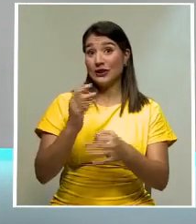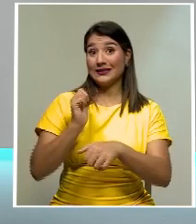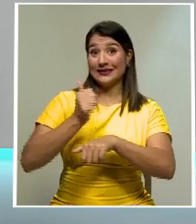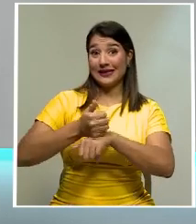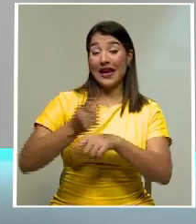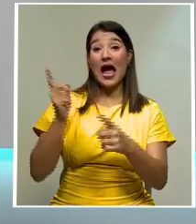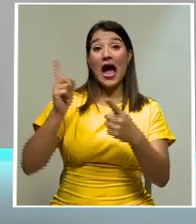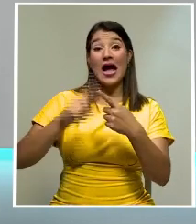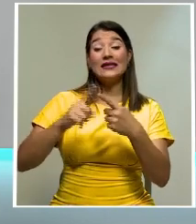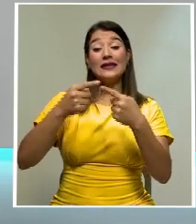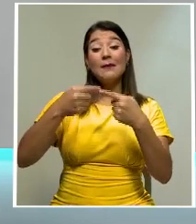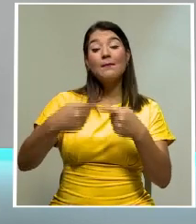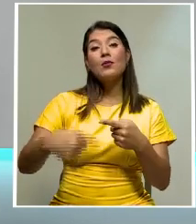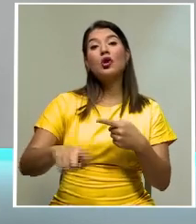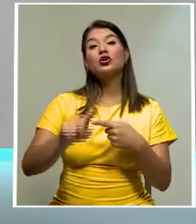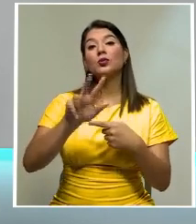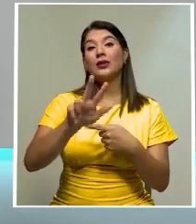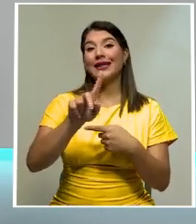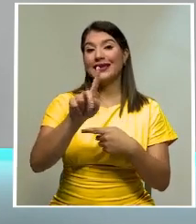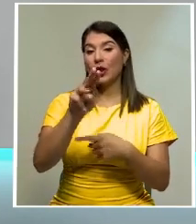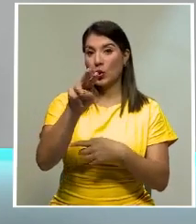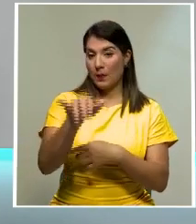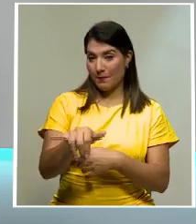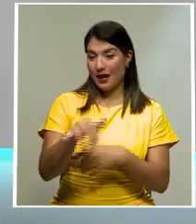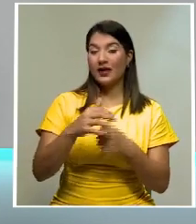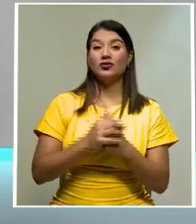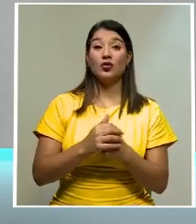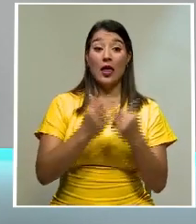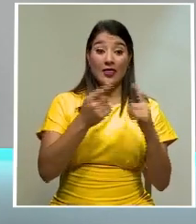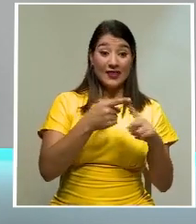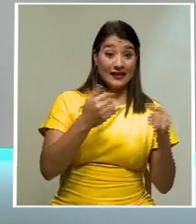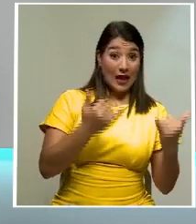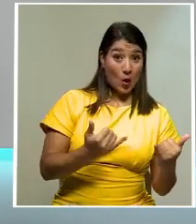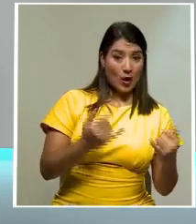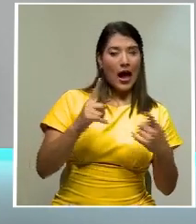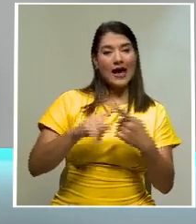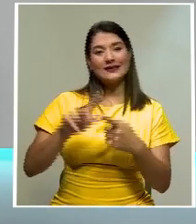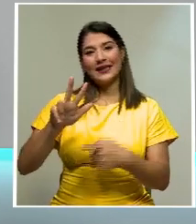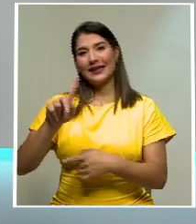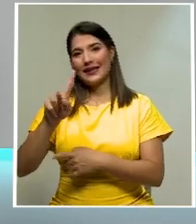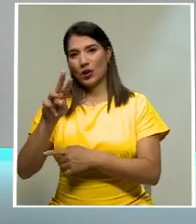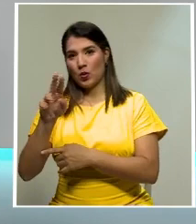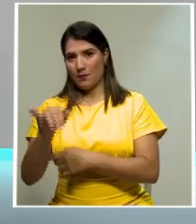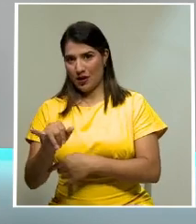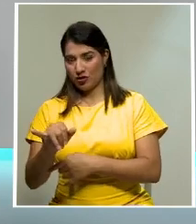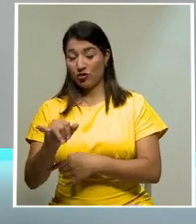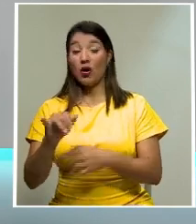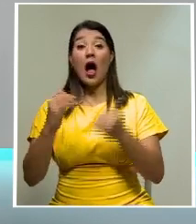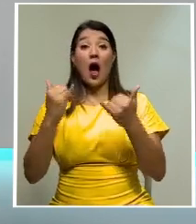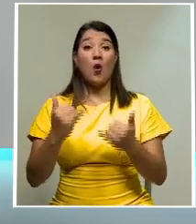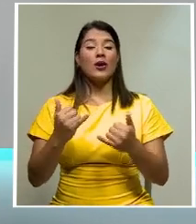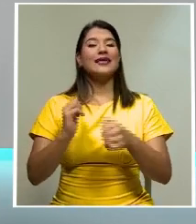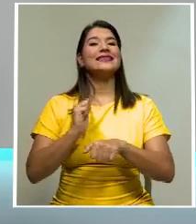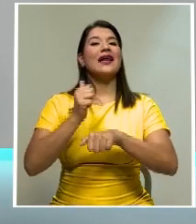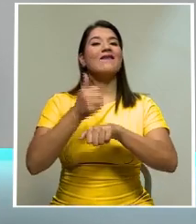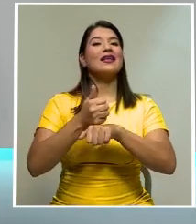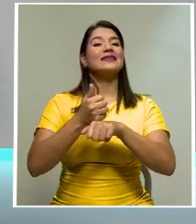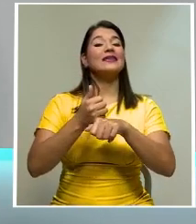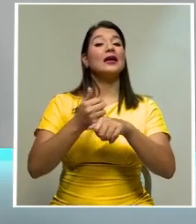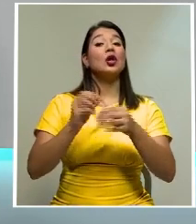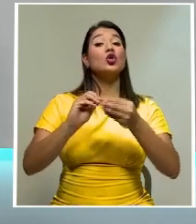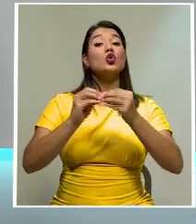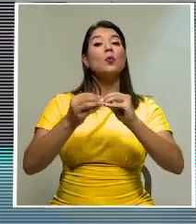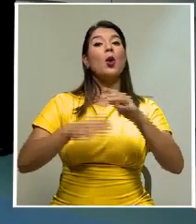próximo 31 de mayo, la reducción de aforo de los locales comerciales y también la vigilancia que tendrán